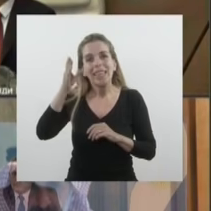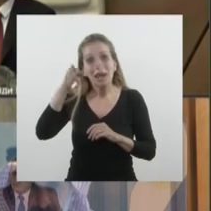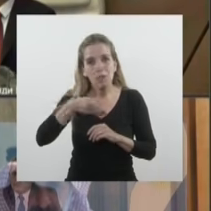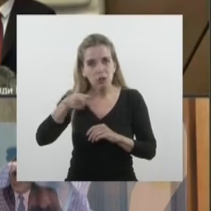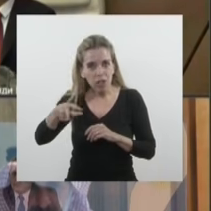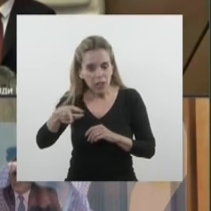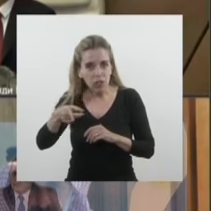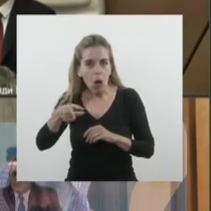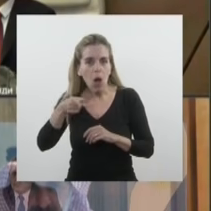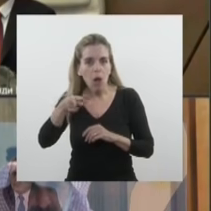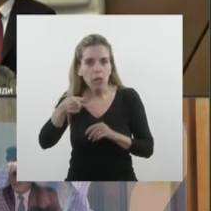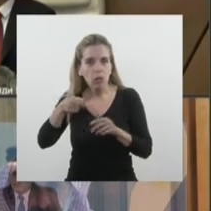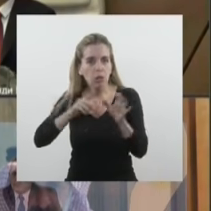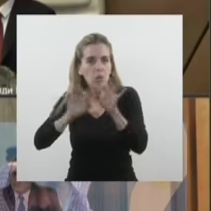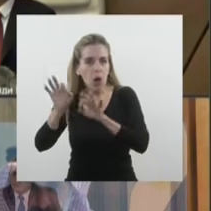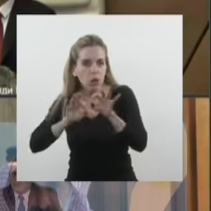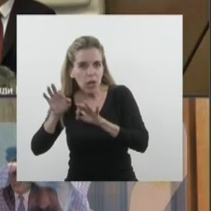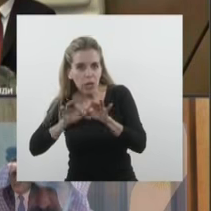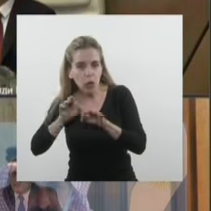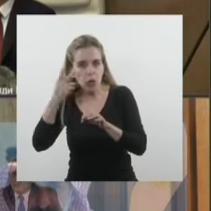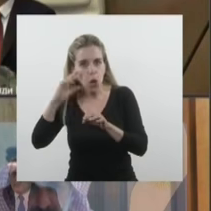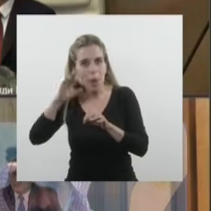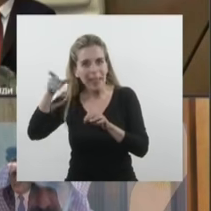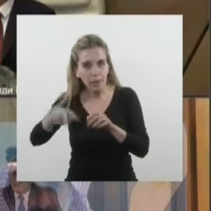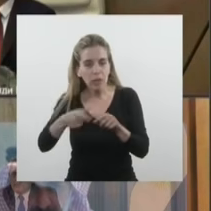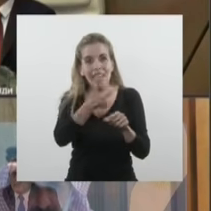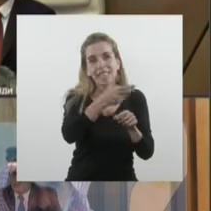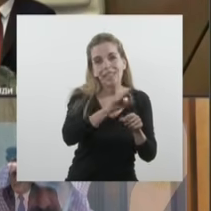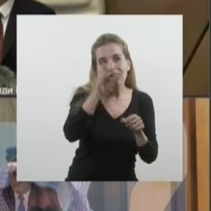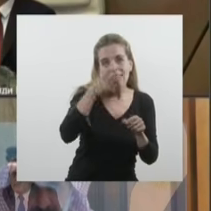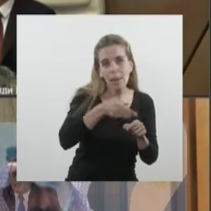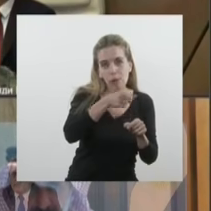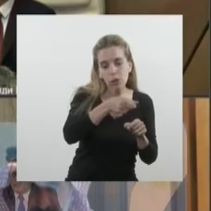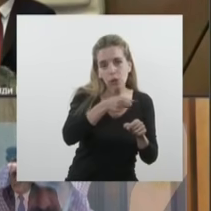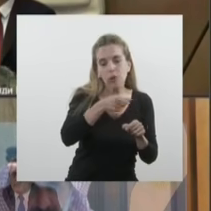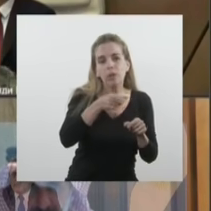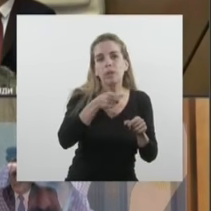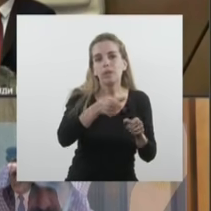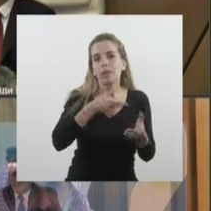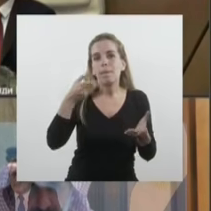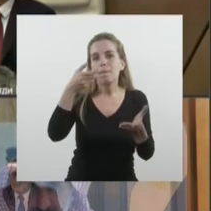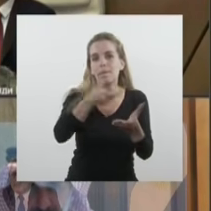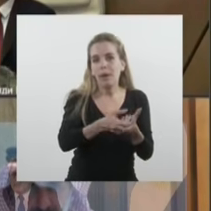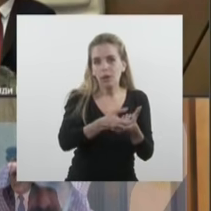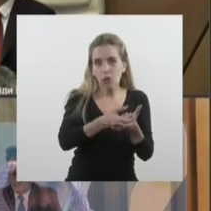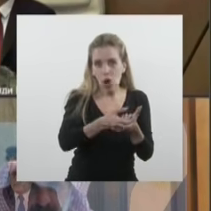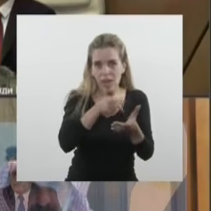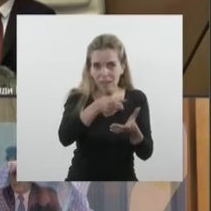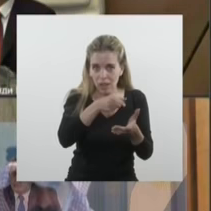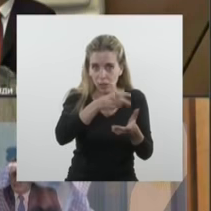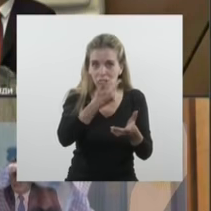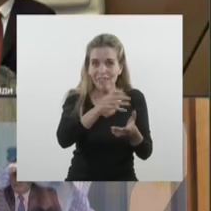nuestros proyectos y el 60 por ciento de las inversiones se aventure han sido